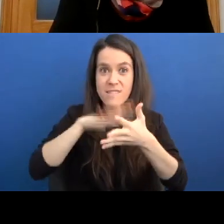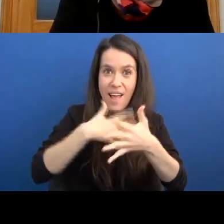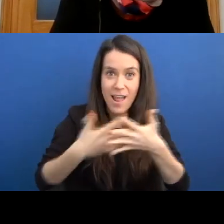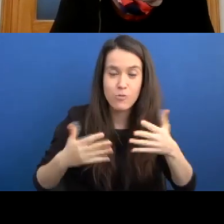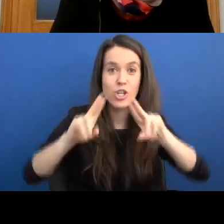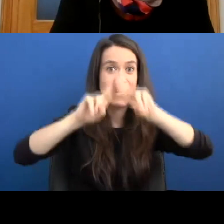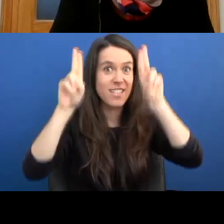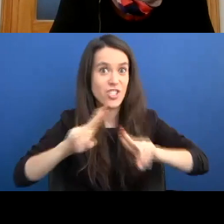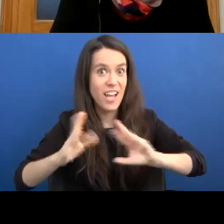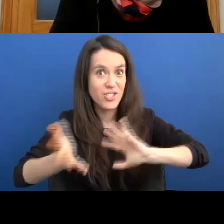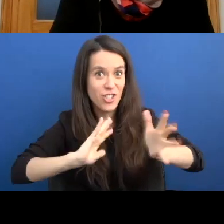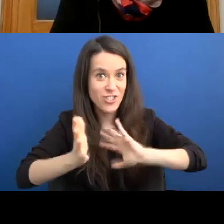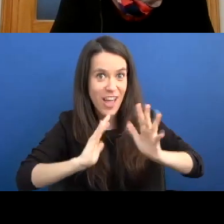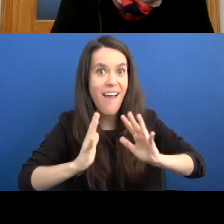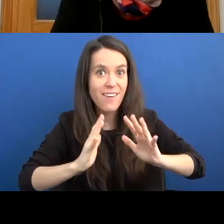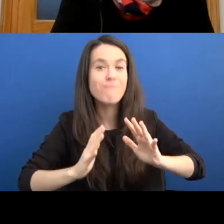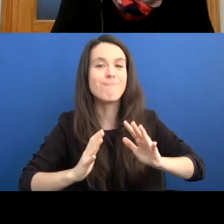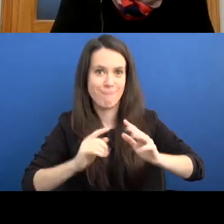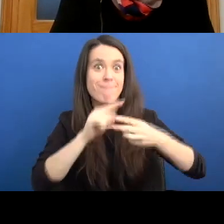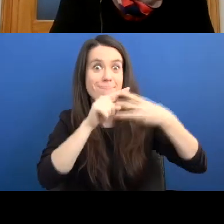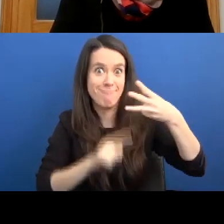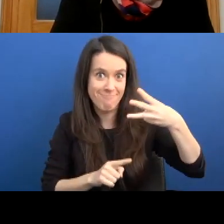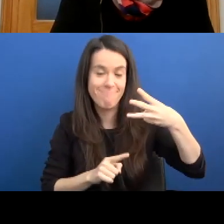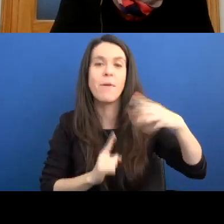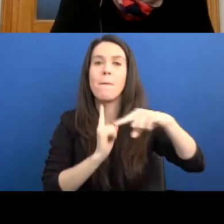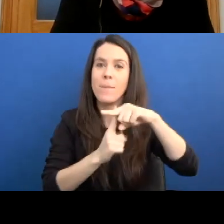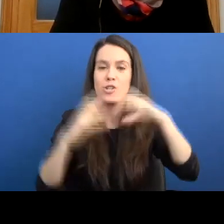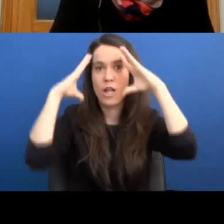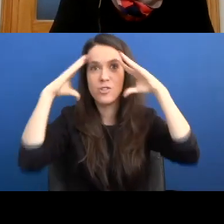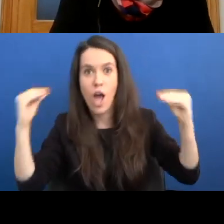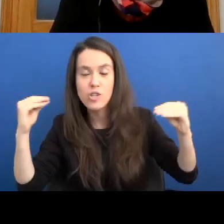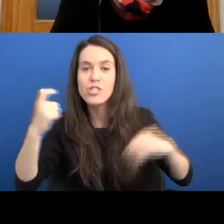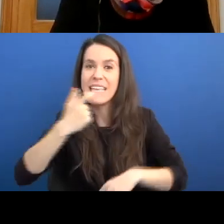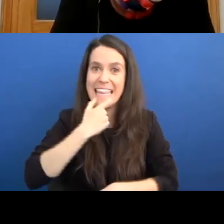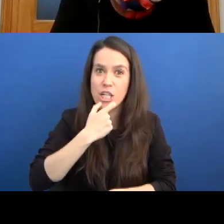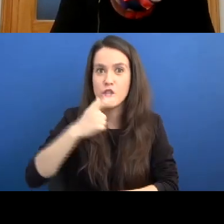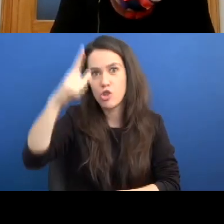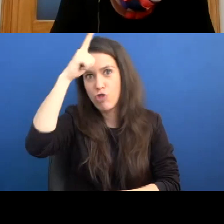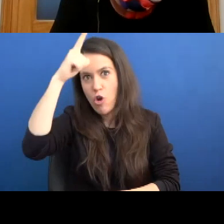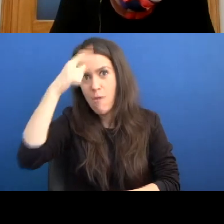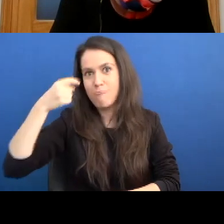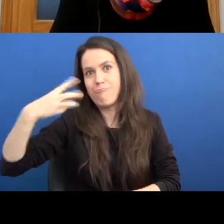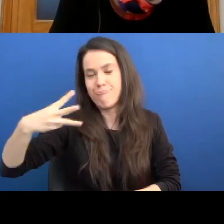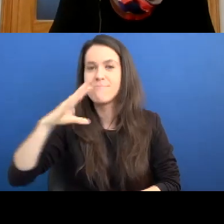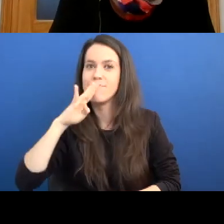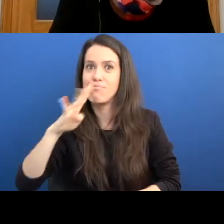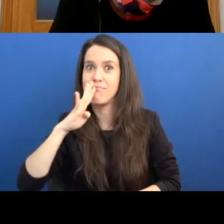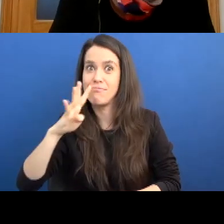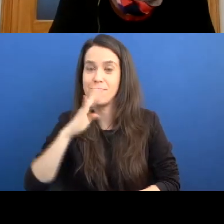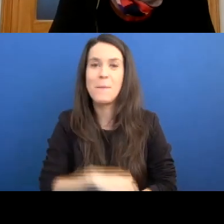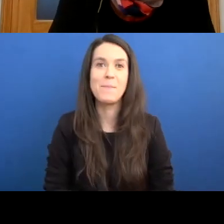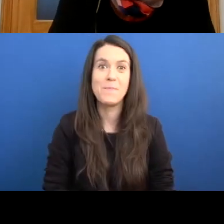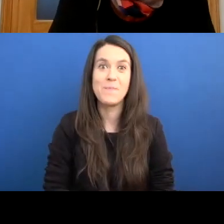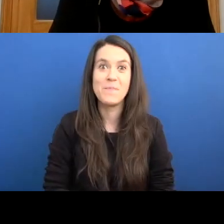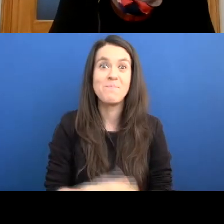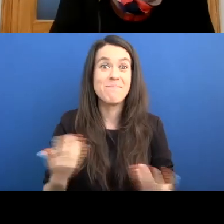combinación, lengua de signos de los Estados Unidos, lengua de señas internacional y además de